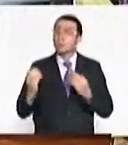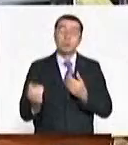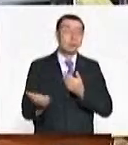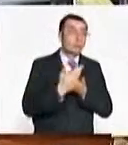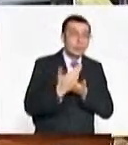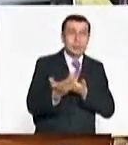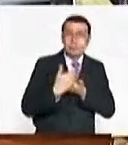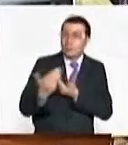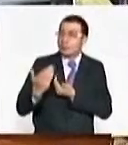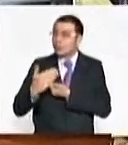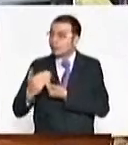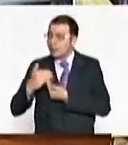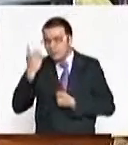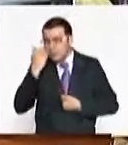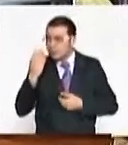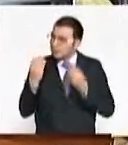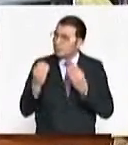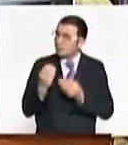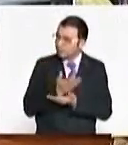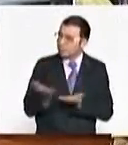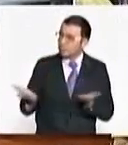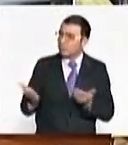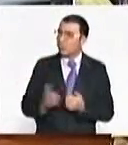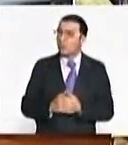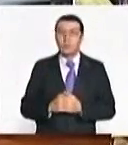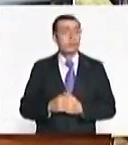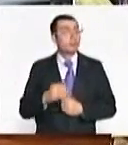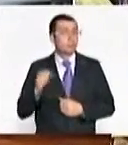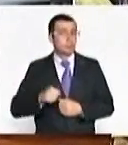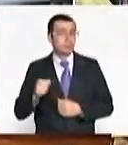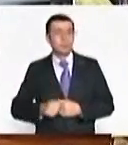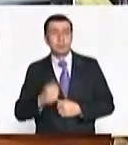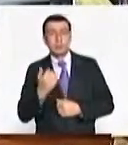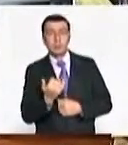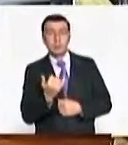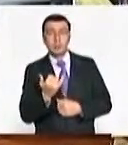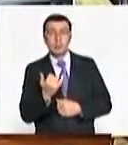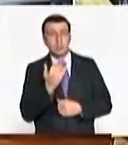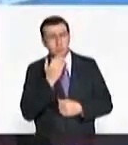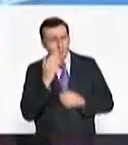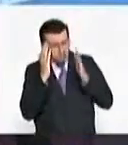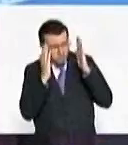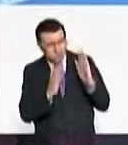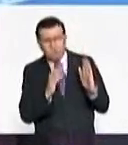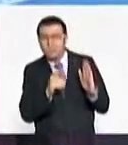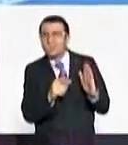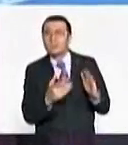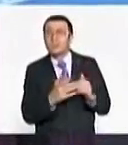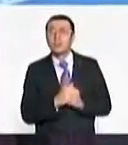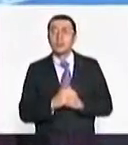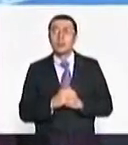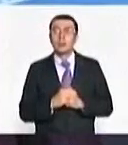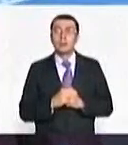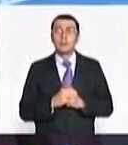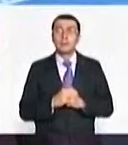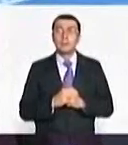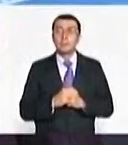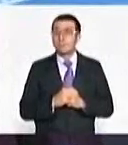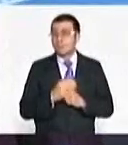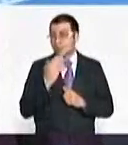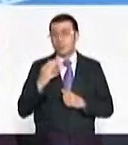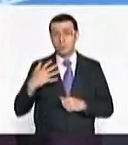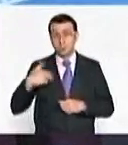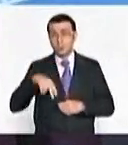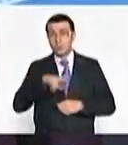complicaciones e historias de estas. Sí, es muy llamativo, por ejemplo, de que como médicos nos